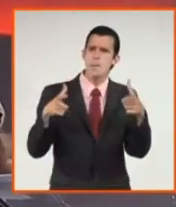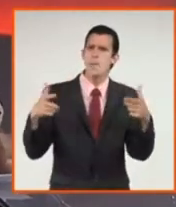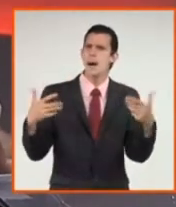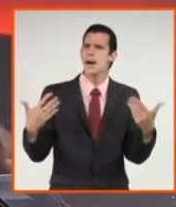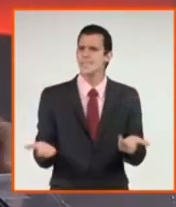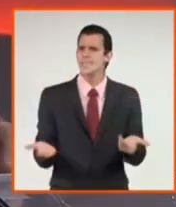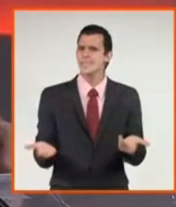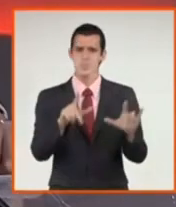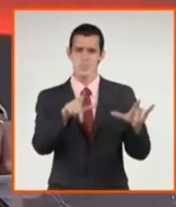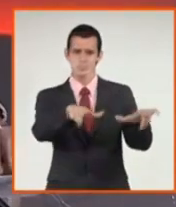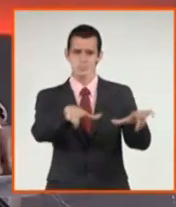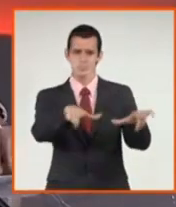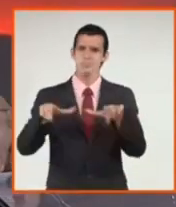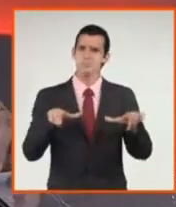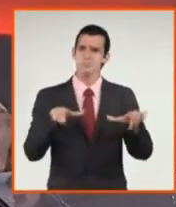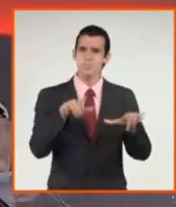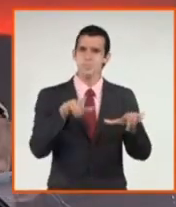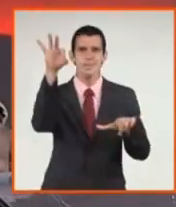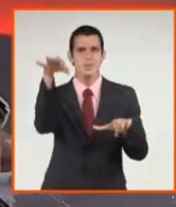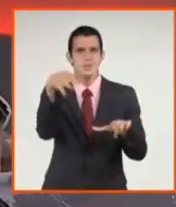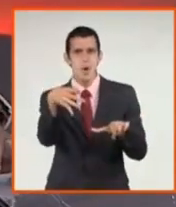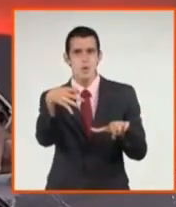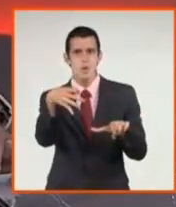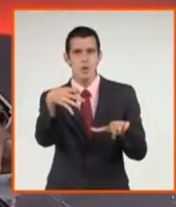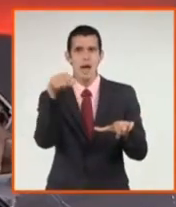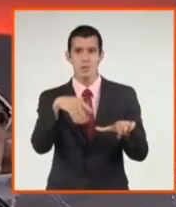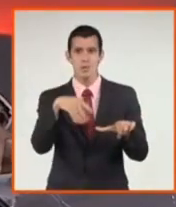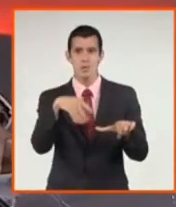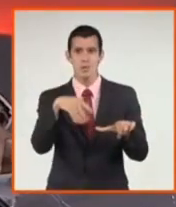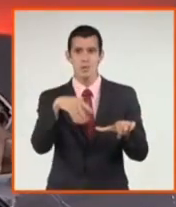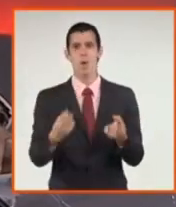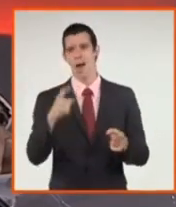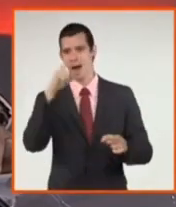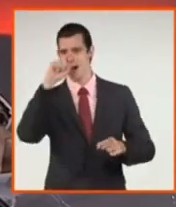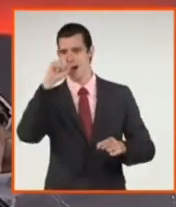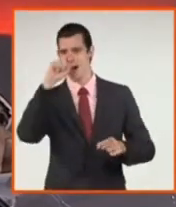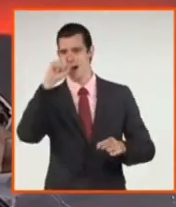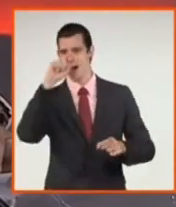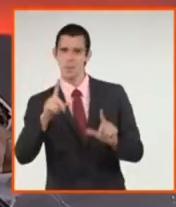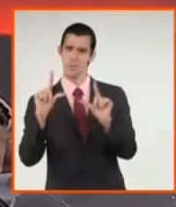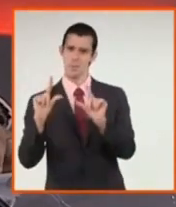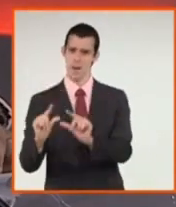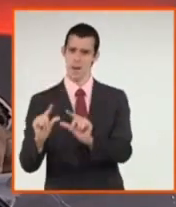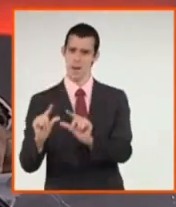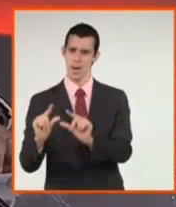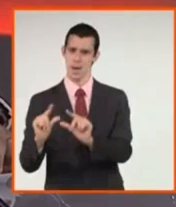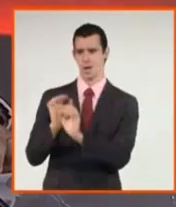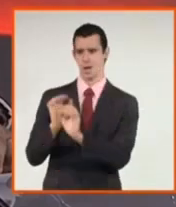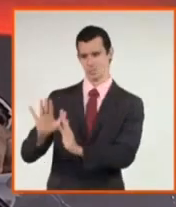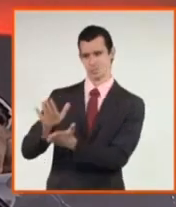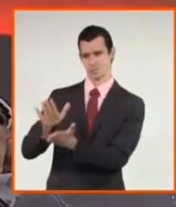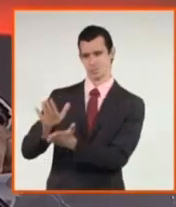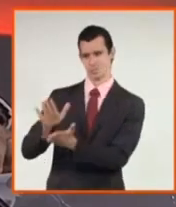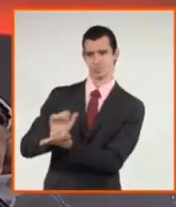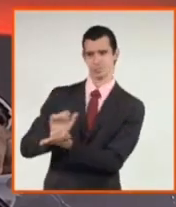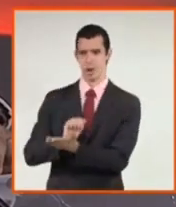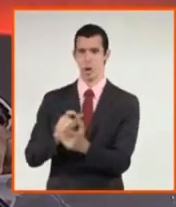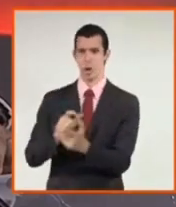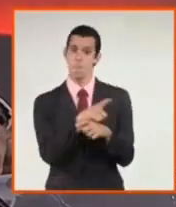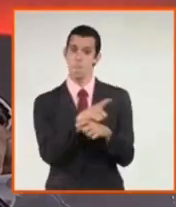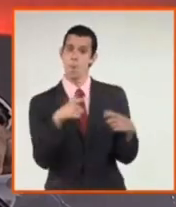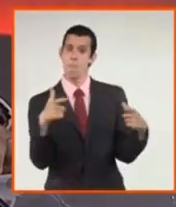cambio de la matriz energética en otro país las personas naturales y jurídicas podrán depositar en la cuenta